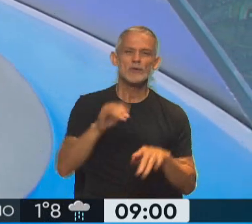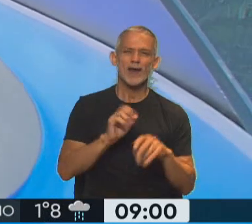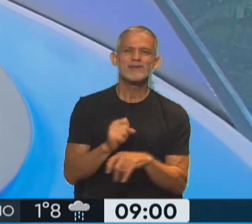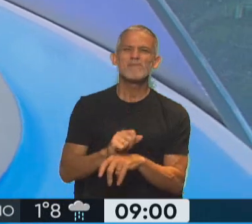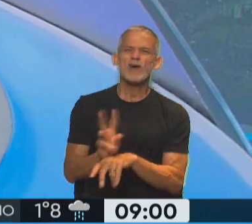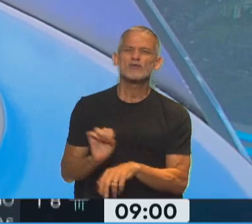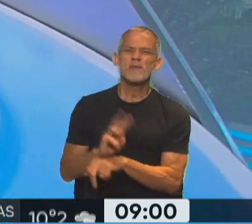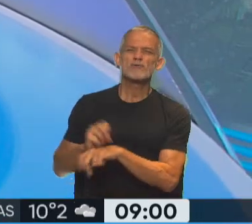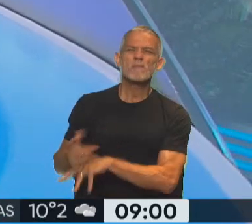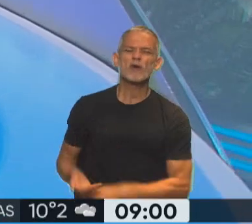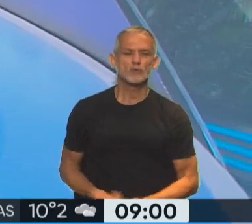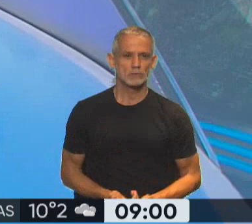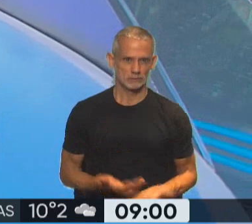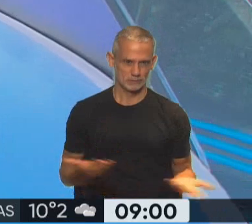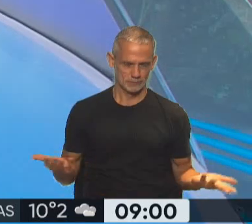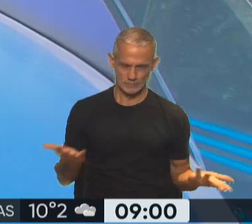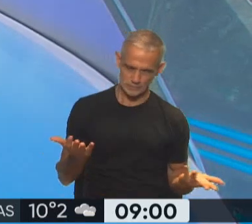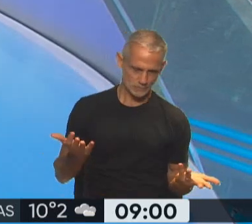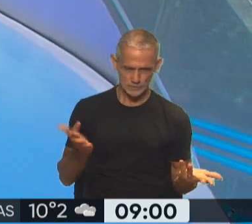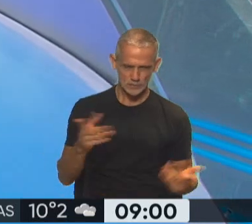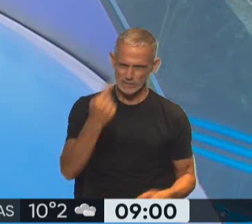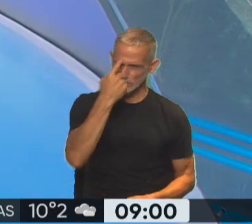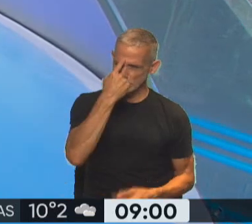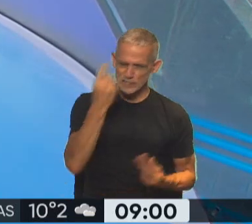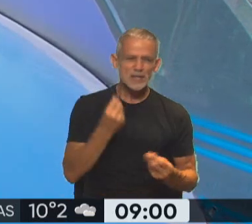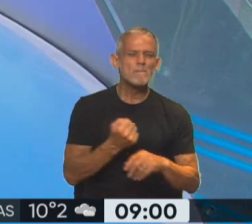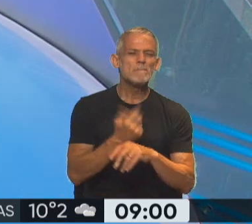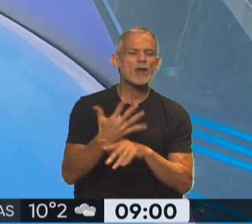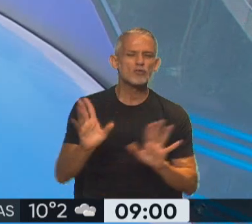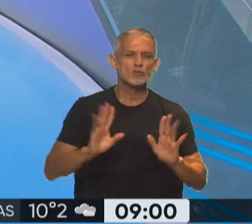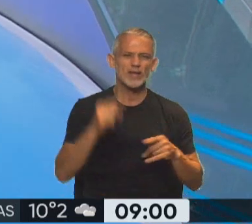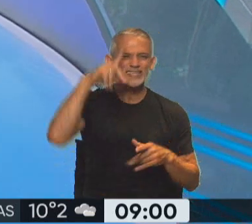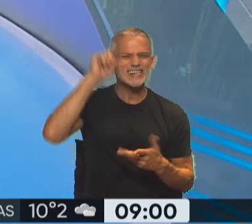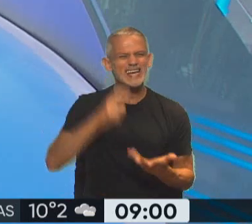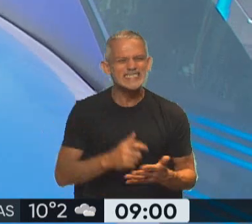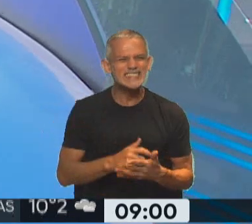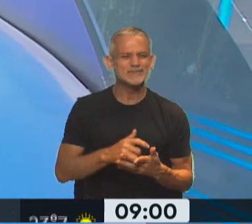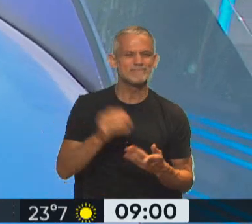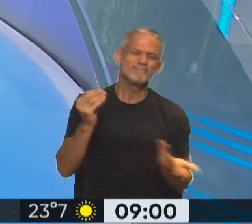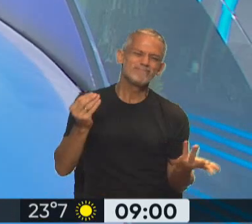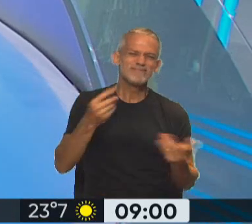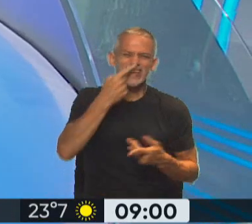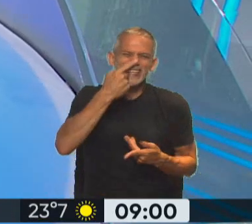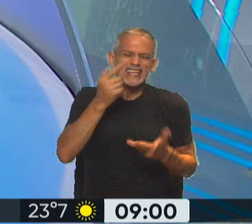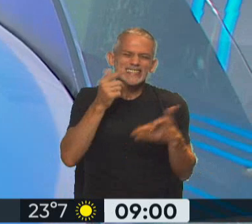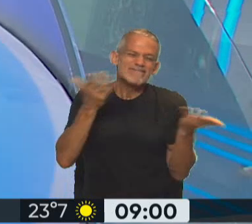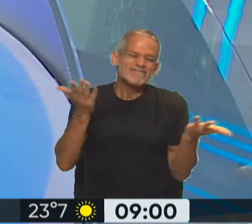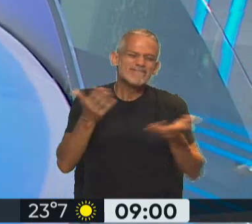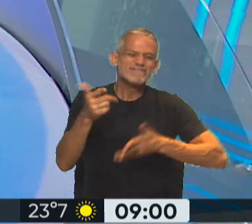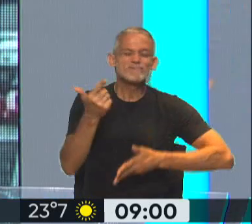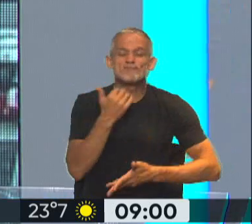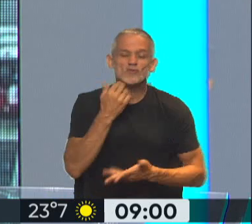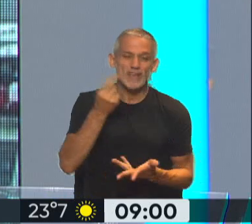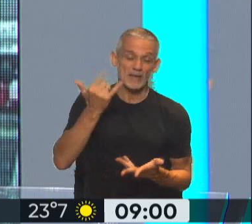mercosur Lula tiene entre ojo y ojo el mercosur no sé si tanto la celac por eso igual el de célula es que